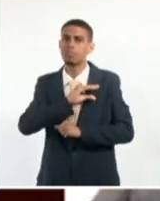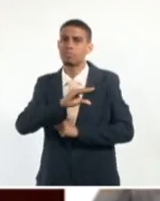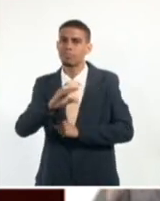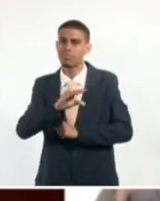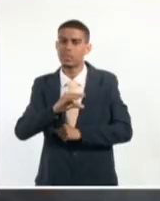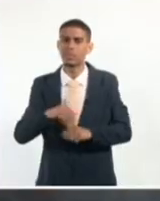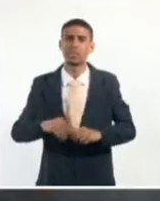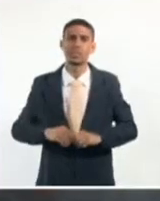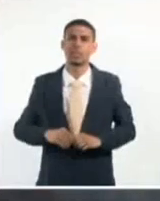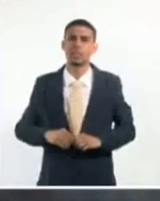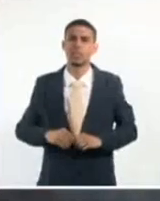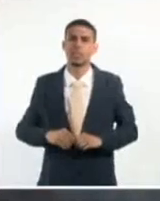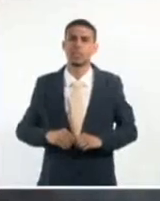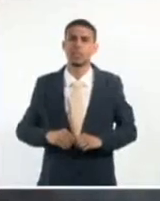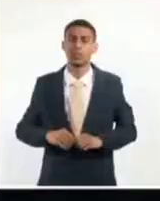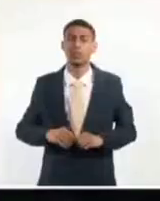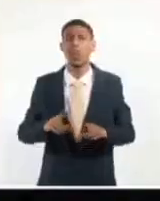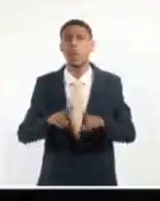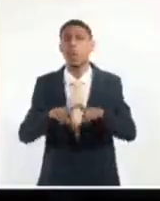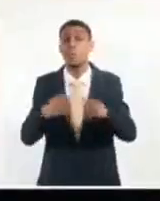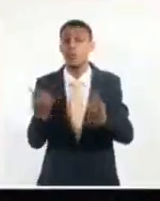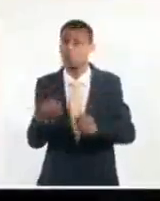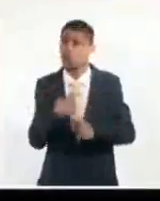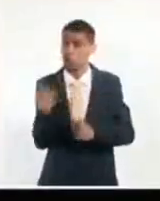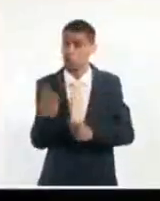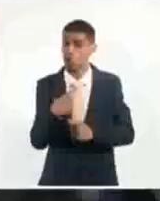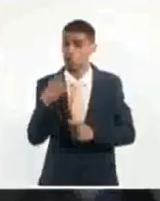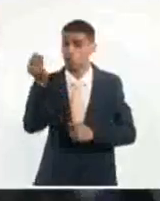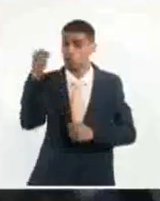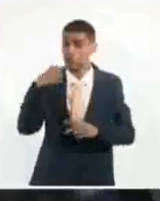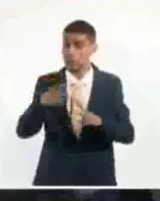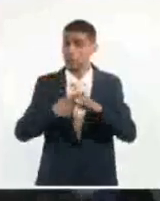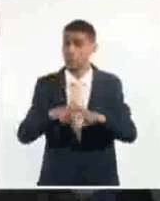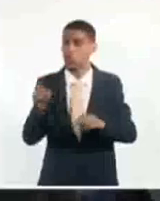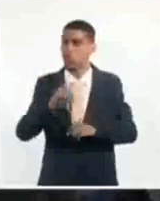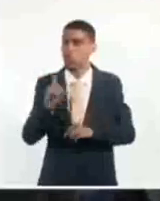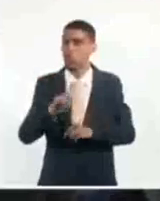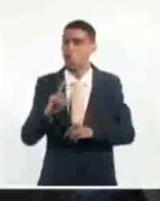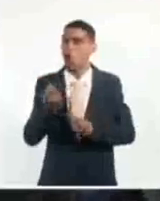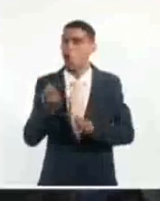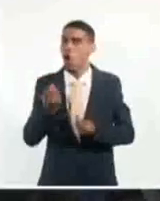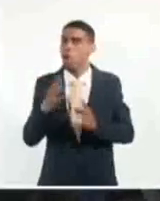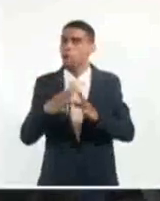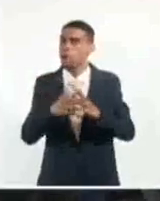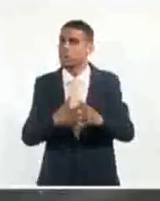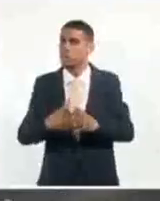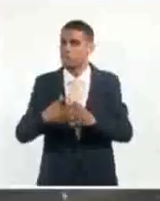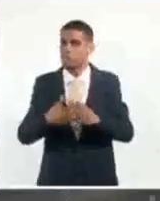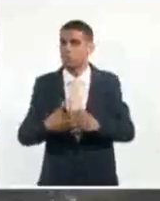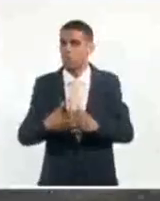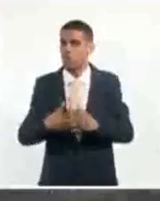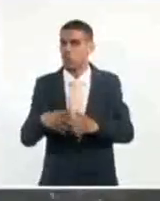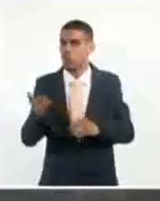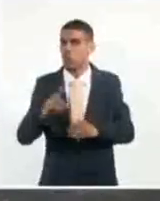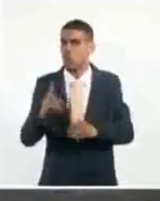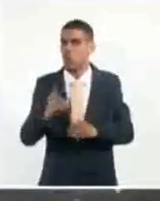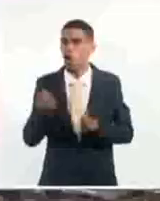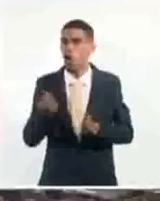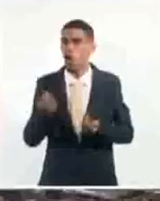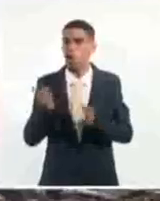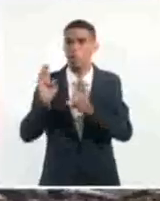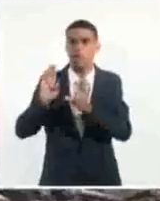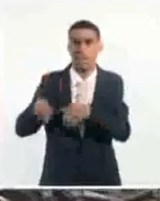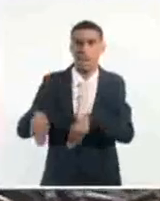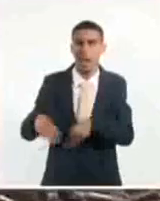pensiones. Pero tenemos claro que la solución no es el capitalismo, no es renunciar a nuestras conquistas